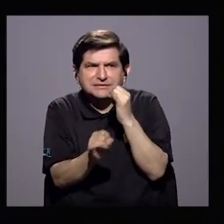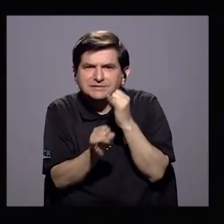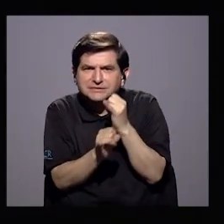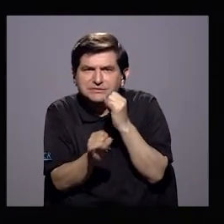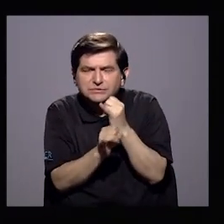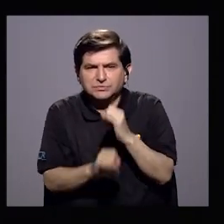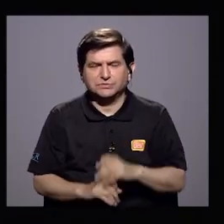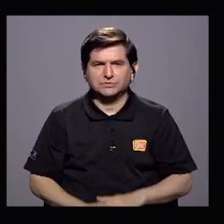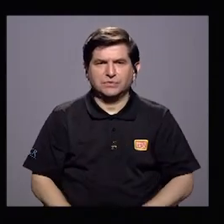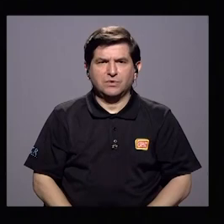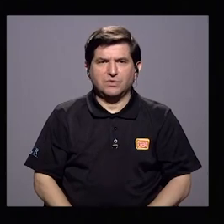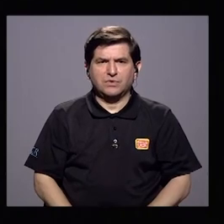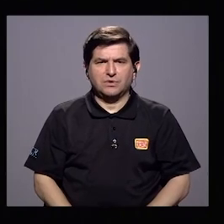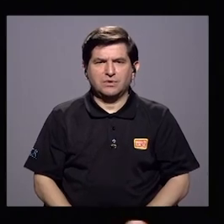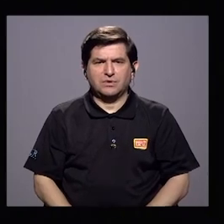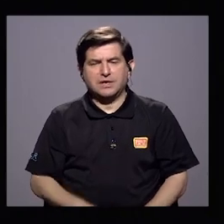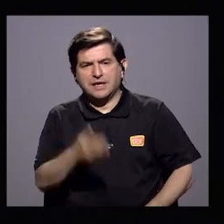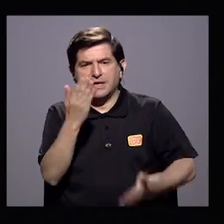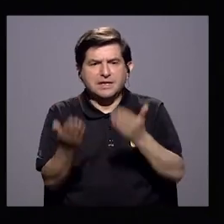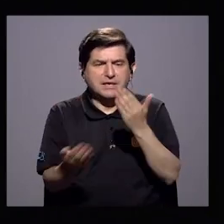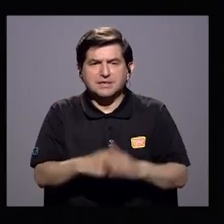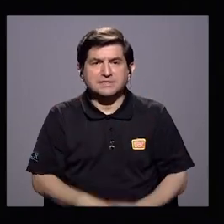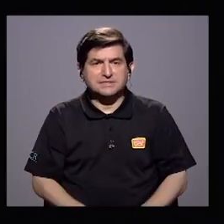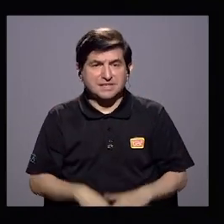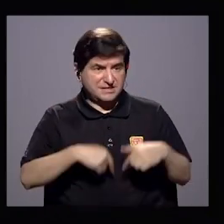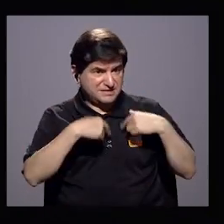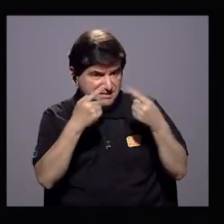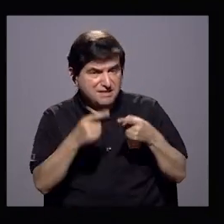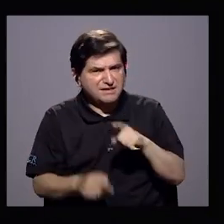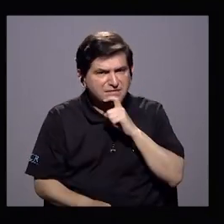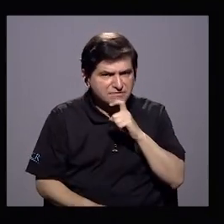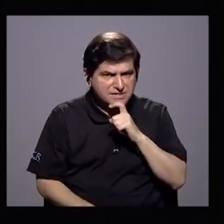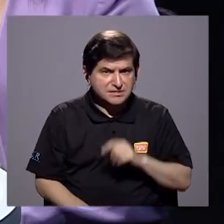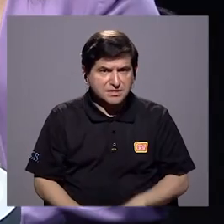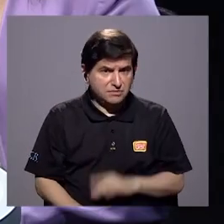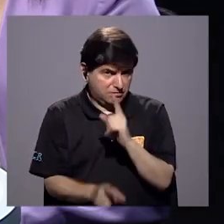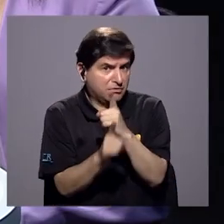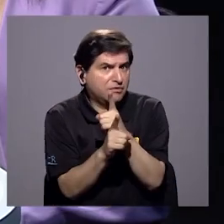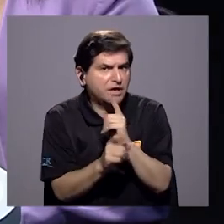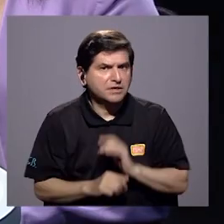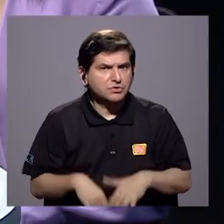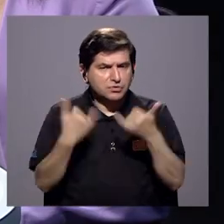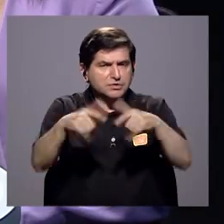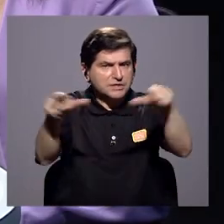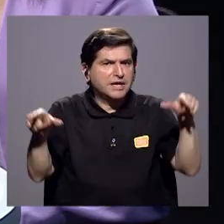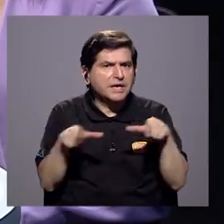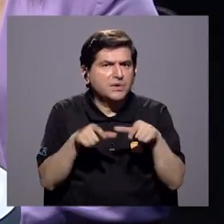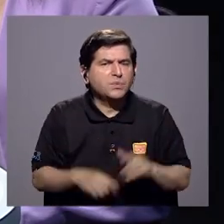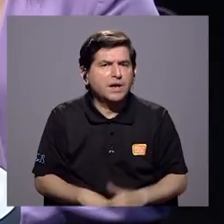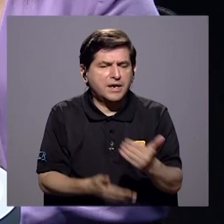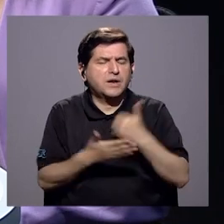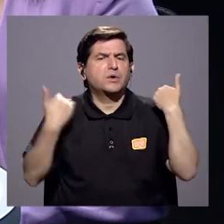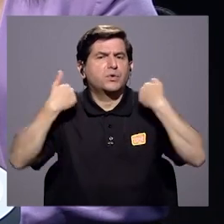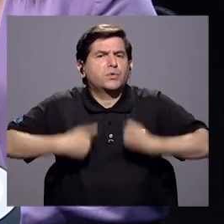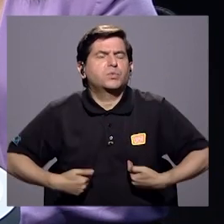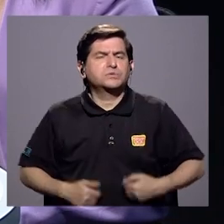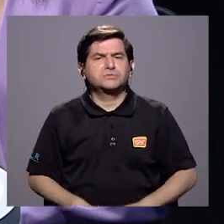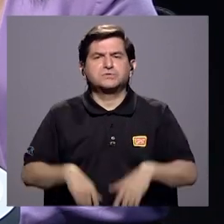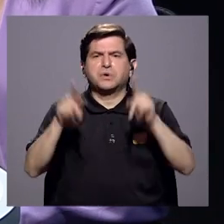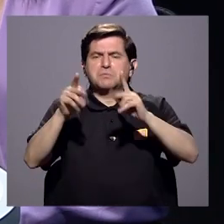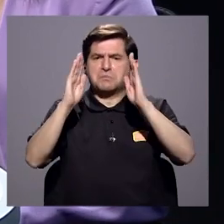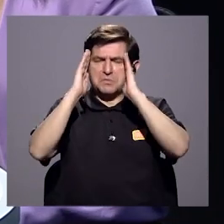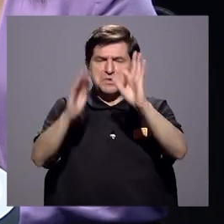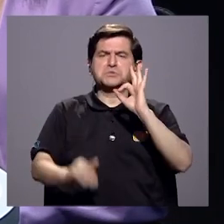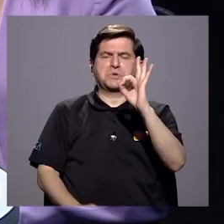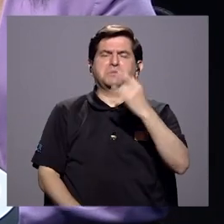que la llegada podía ser difícil. ¿Fue compleja esa llegada, doña Andrea? Digo, ya en el sitio, con el recurso humano. La gente me trató